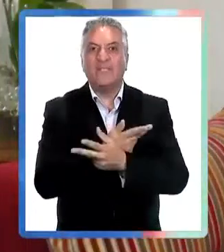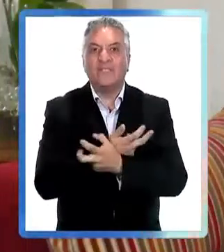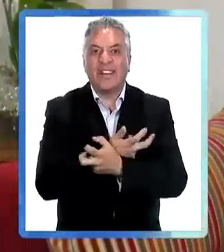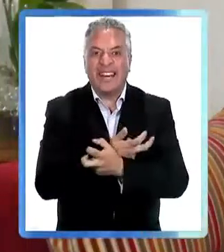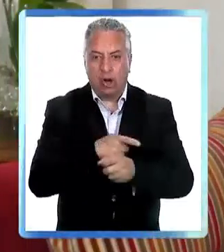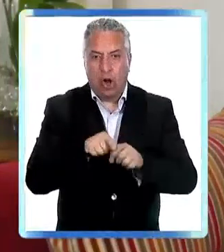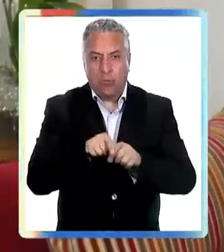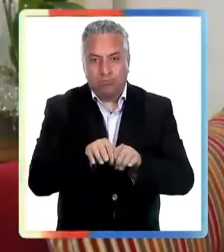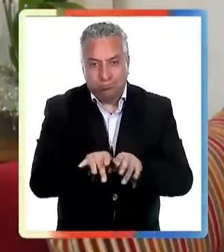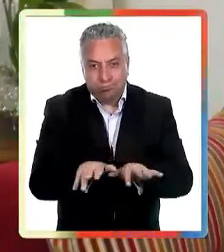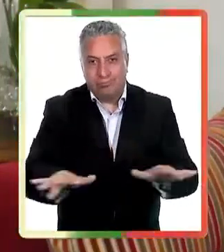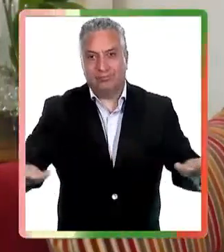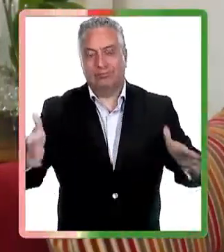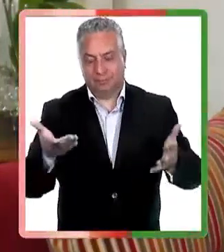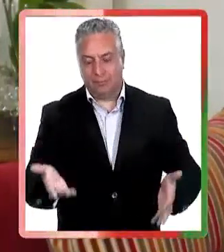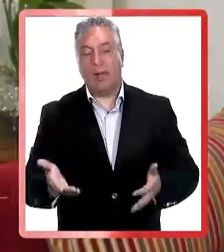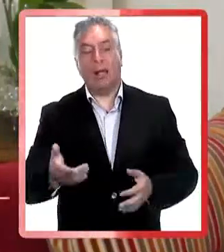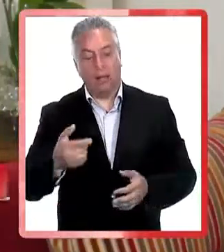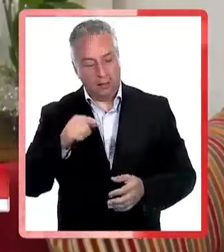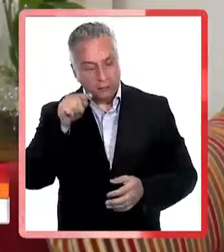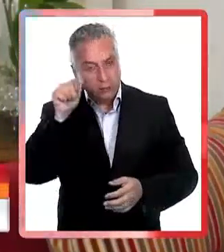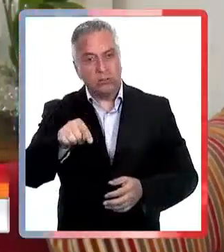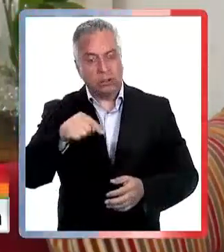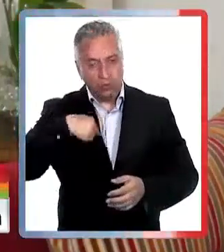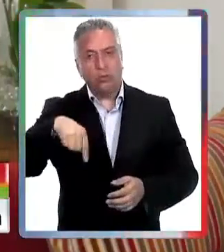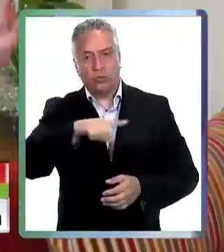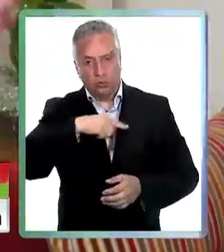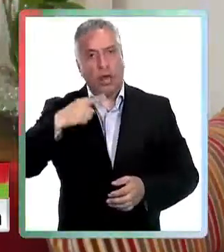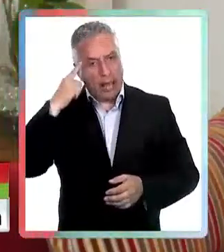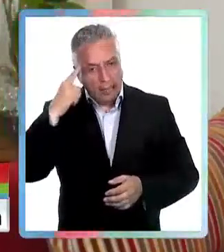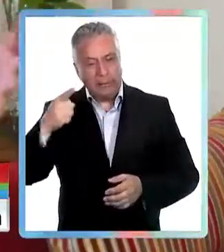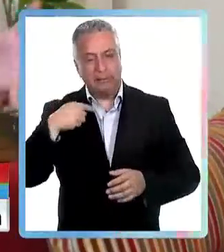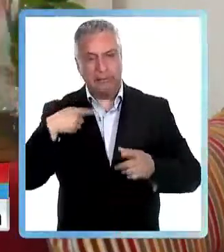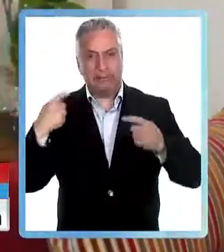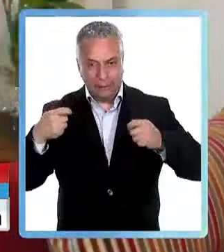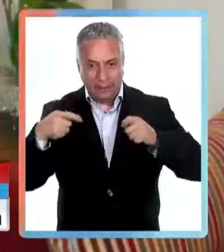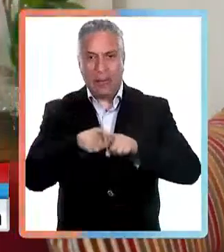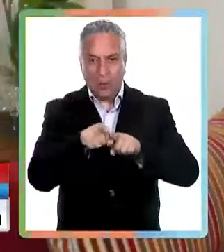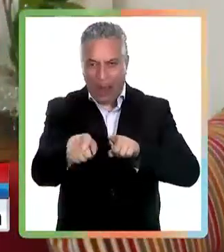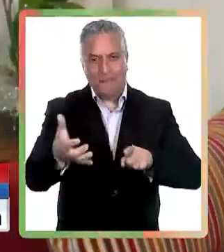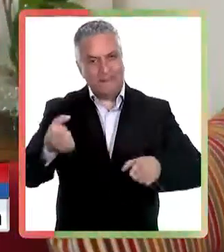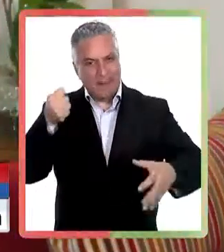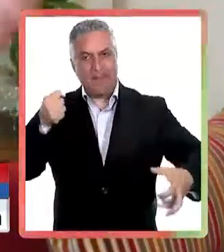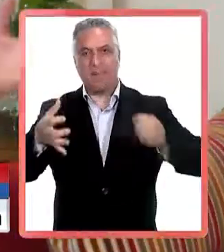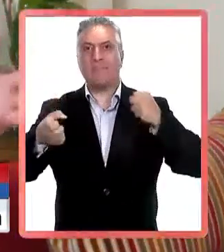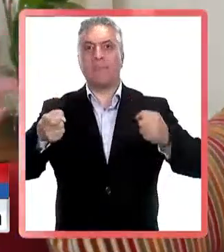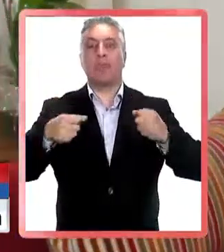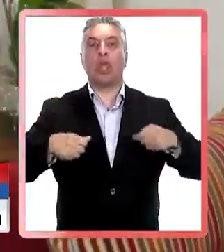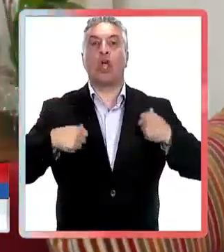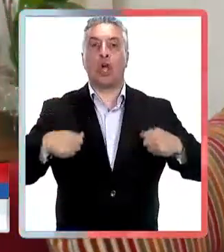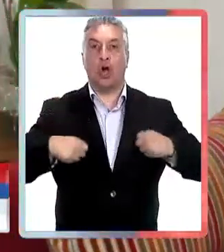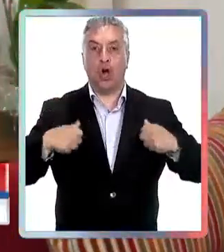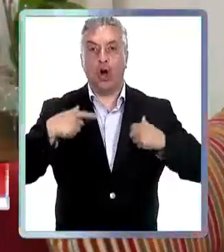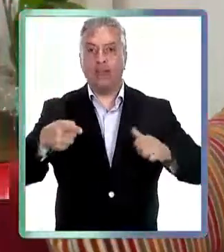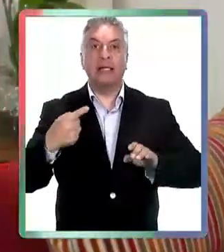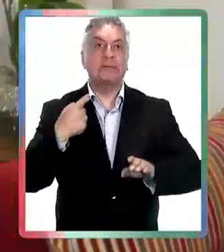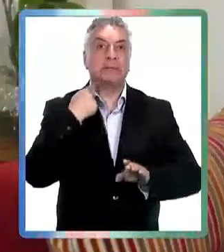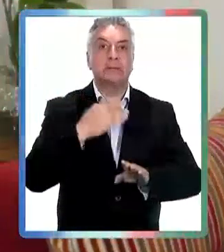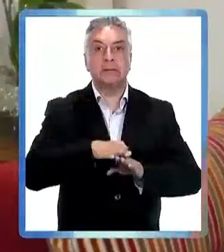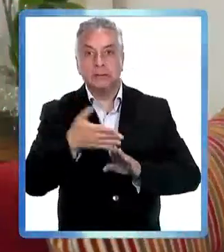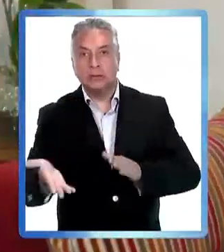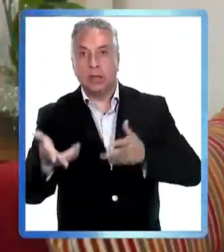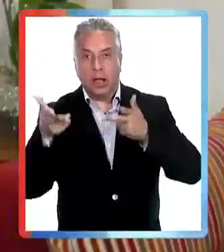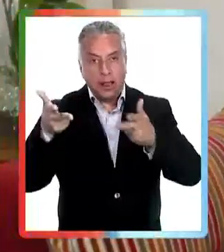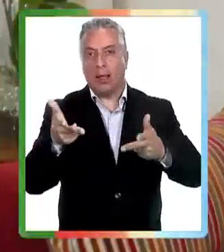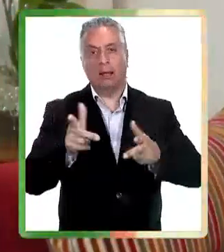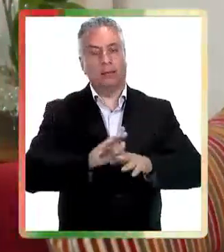veneno corrosivo en nuestra sociedad. Entonces, tenemos que ir a tratar de rescatar a nuestros jóvenes para que no caigan